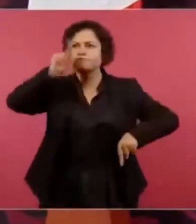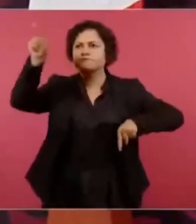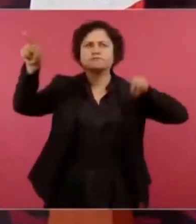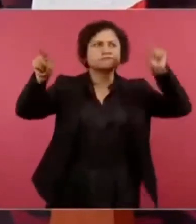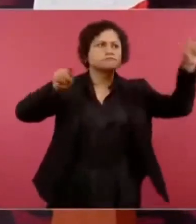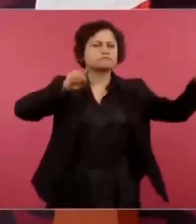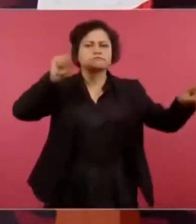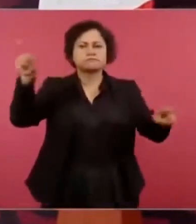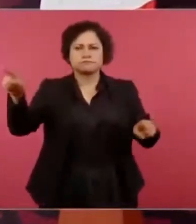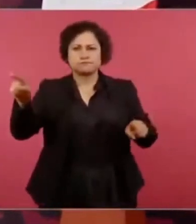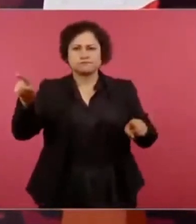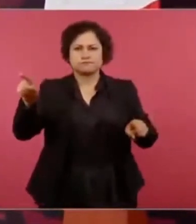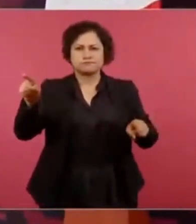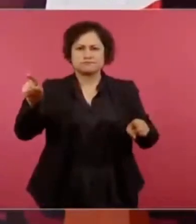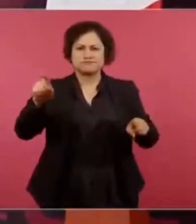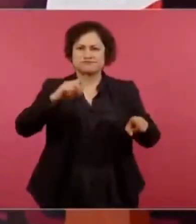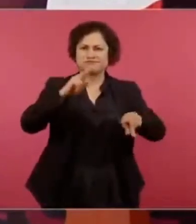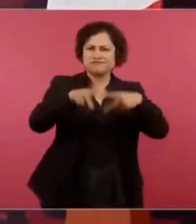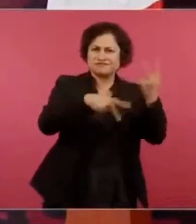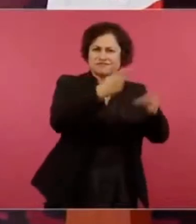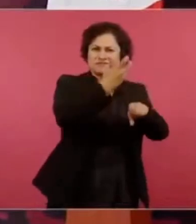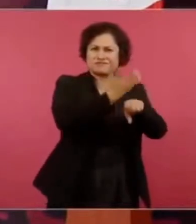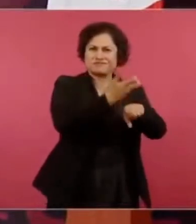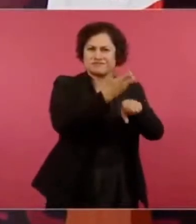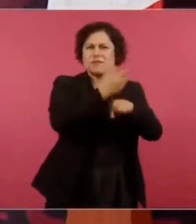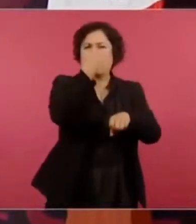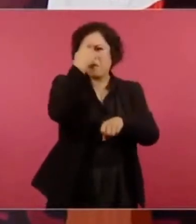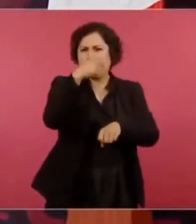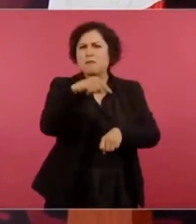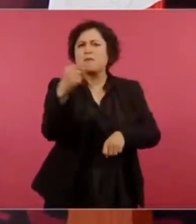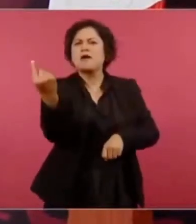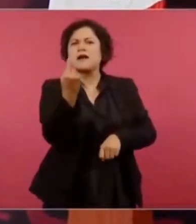Estados Unidos en contra de nosotros.